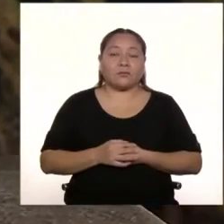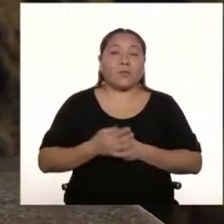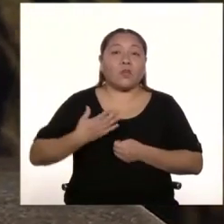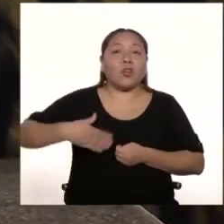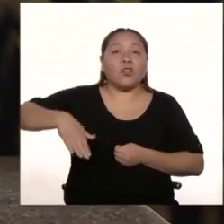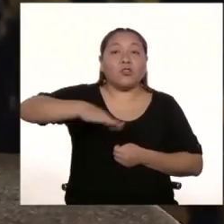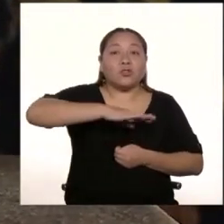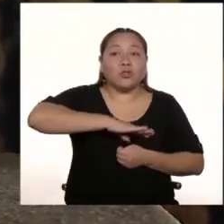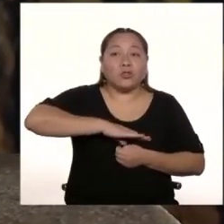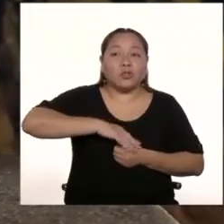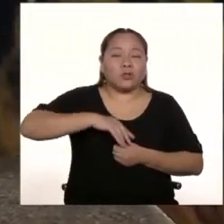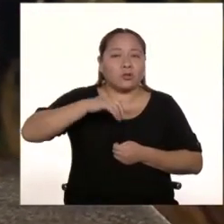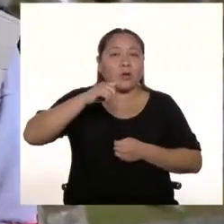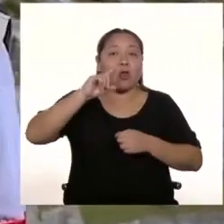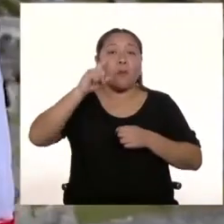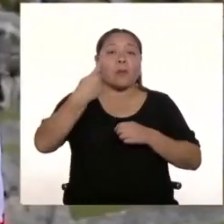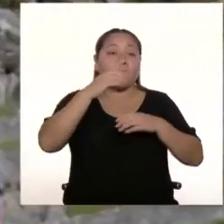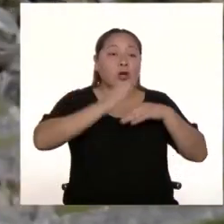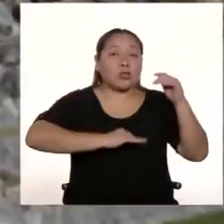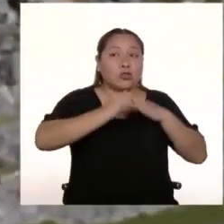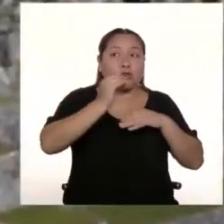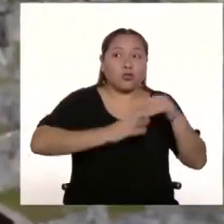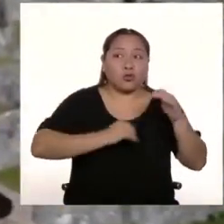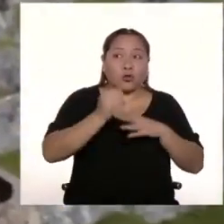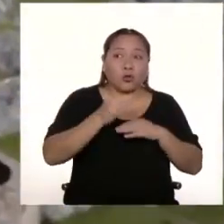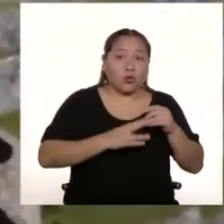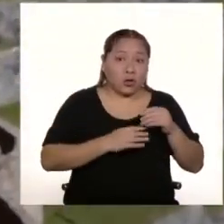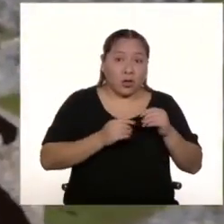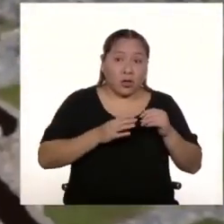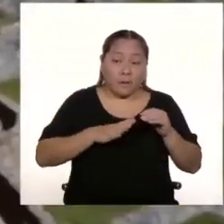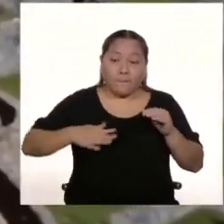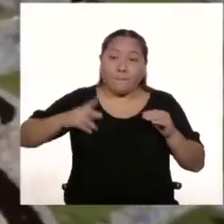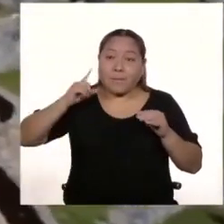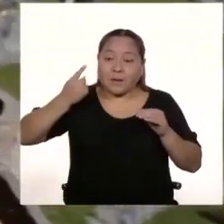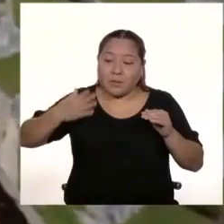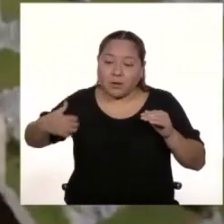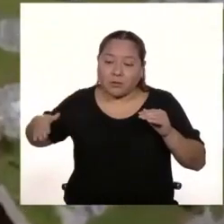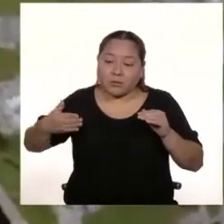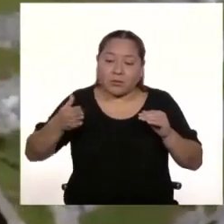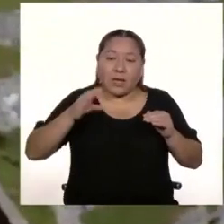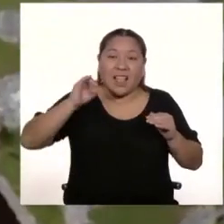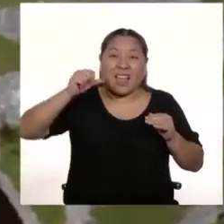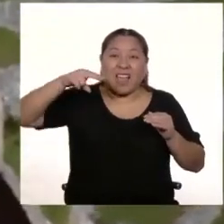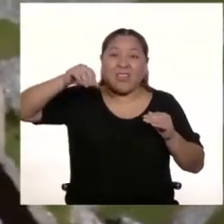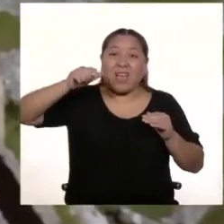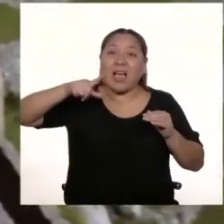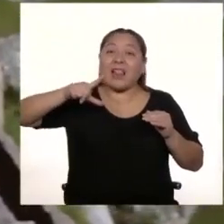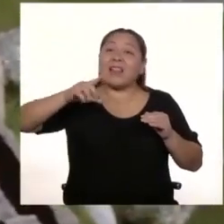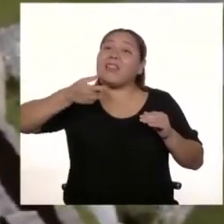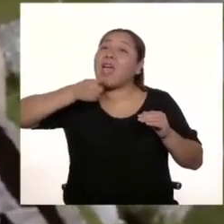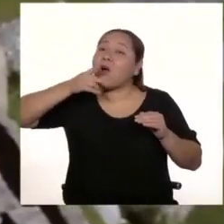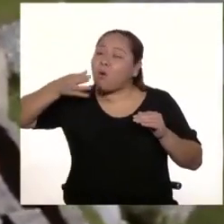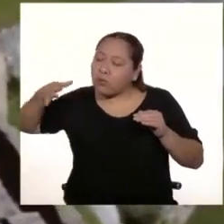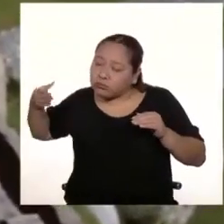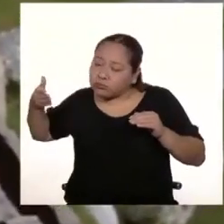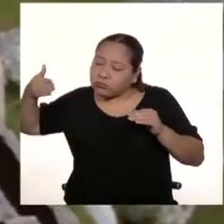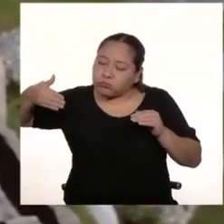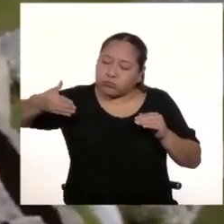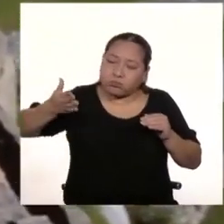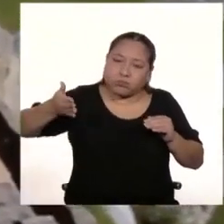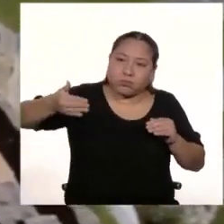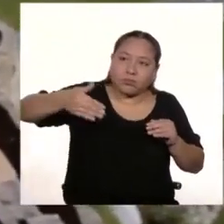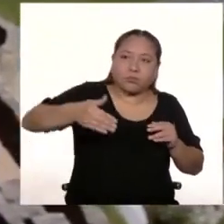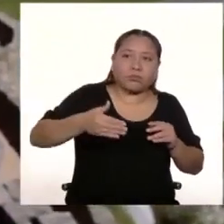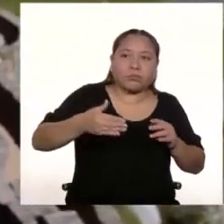Nosotros lo primero que se construye en Machu Picchu, después de lo que es el canal que va a traer el agua para trabajar y supervivir en Machu